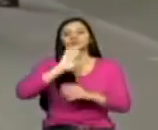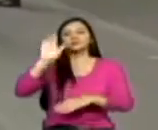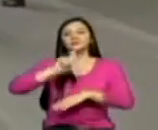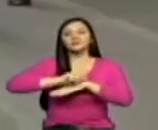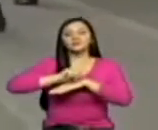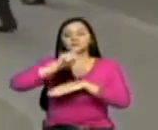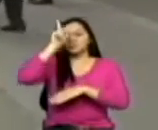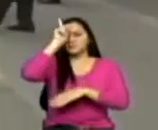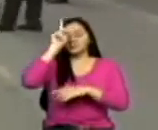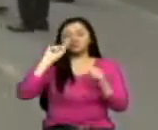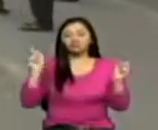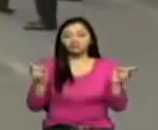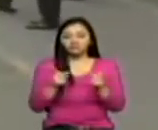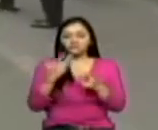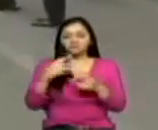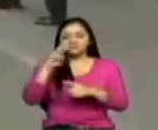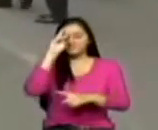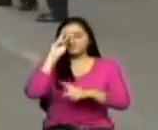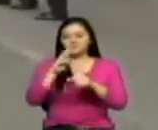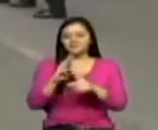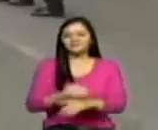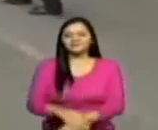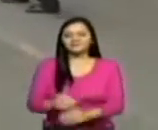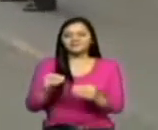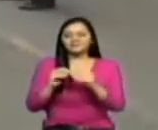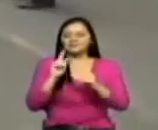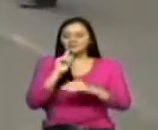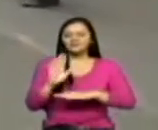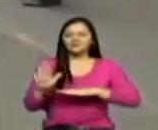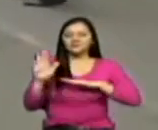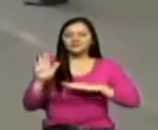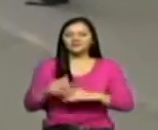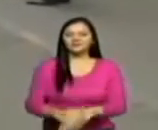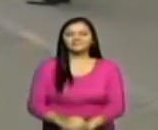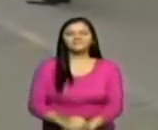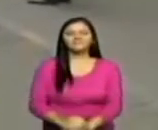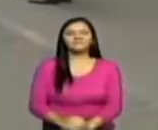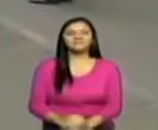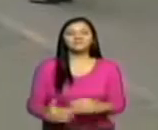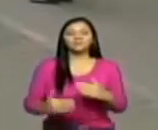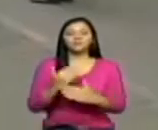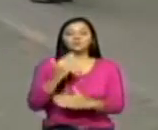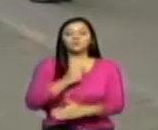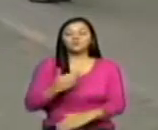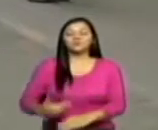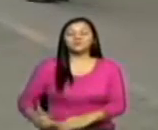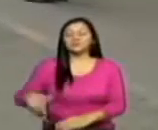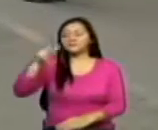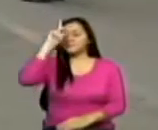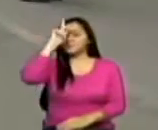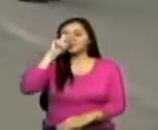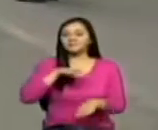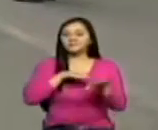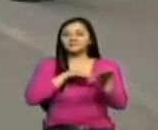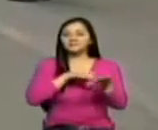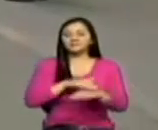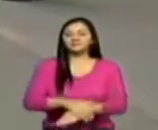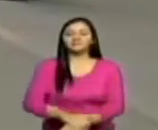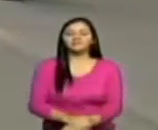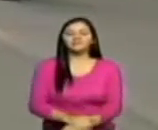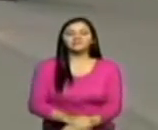República, donde en breve dará el mensaje a la Nación y la juramentación respectiva como nuevo presidente electo de